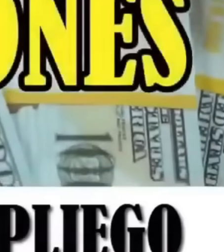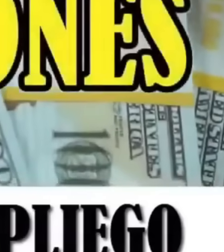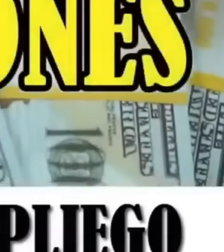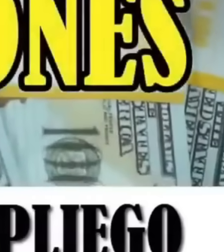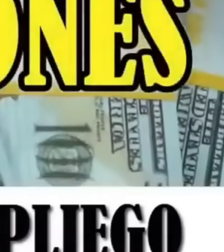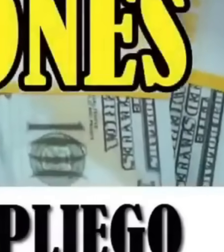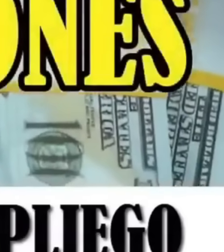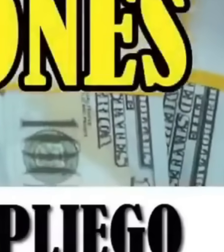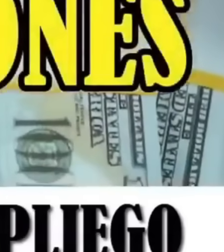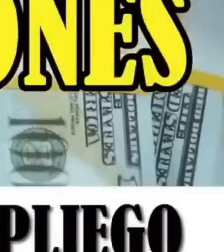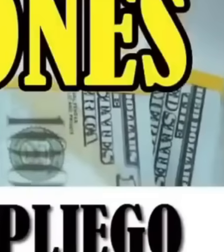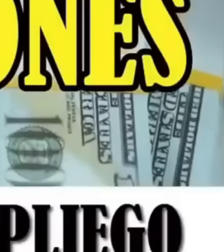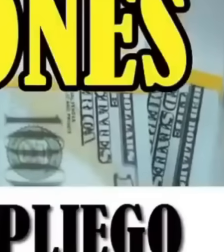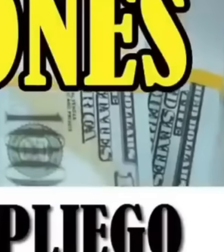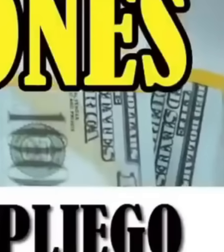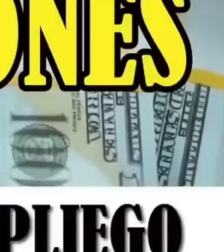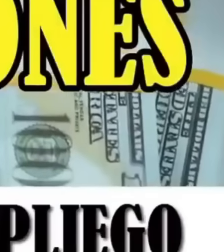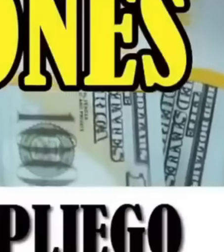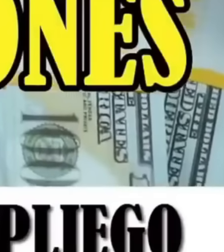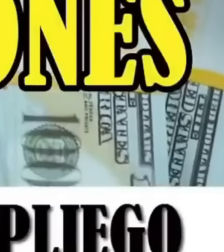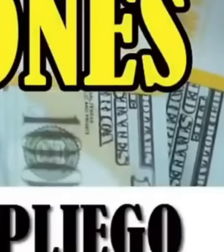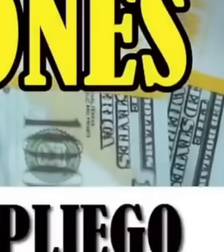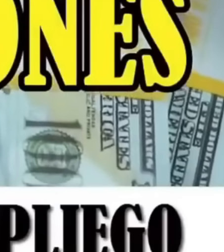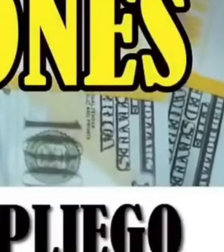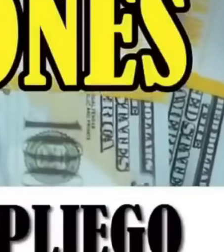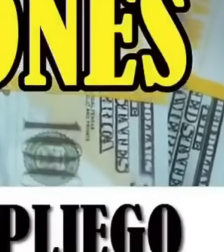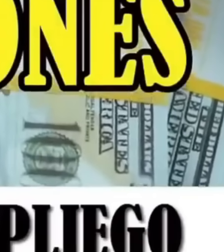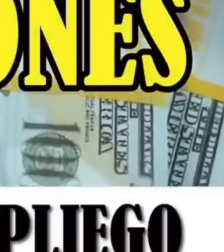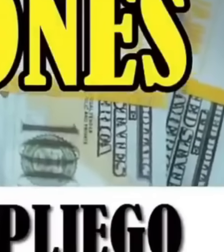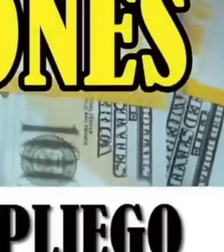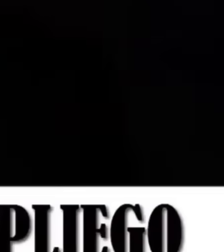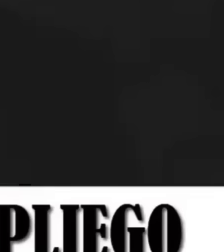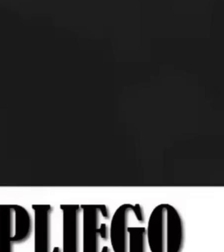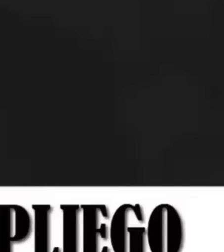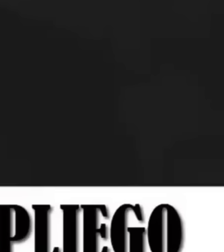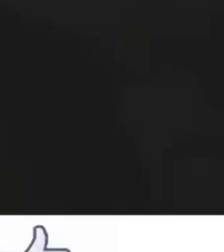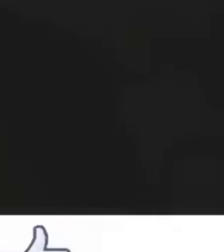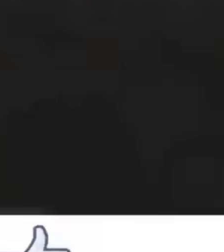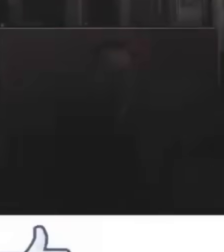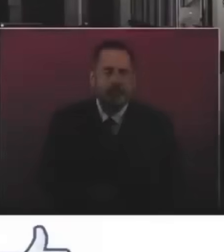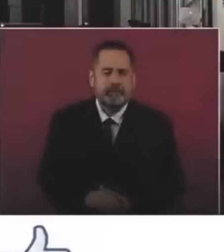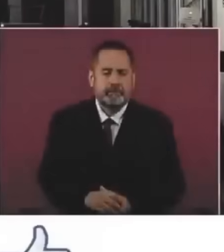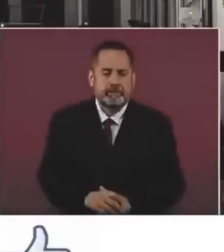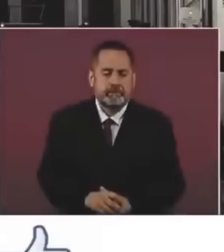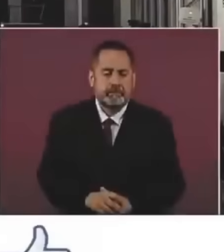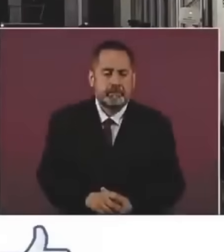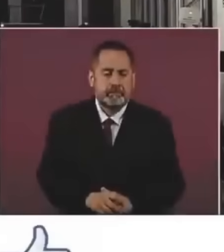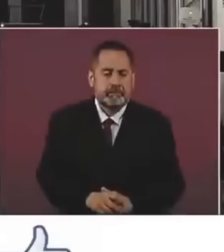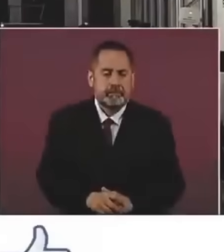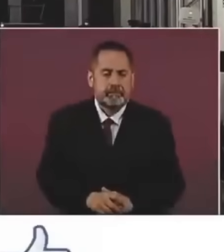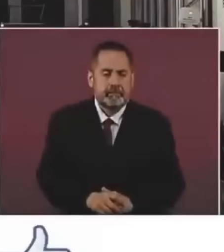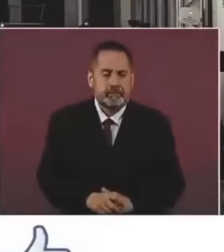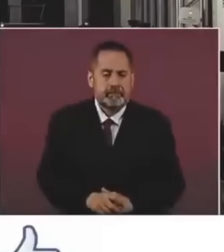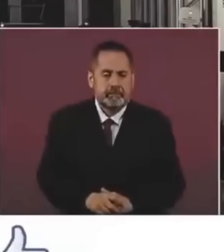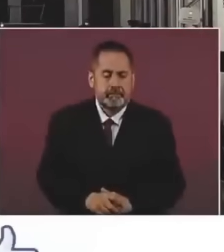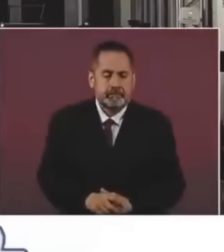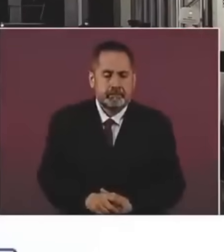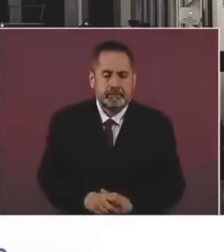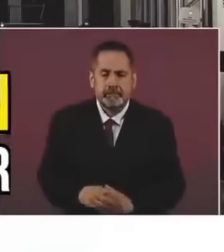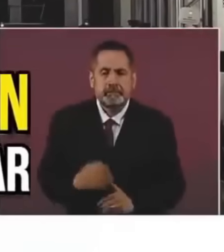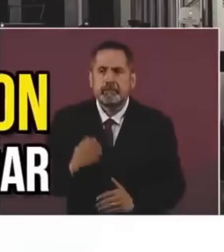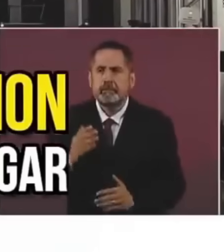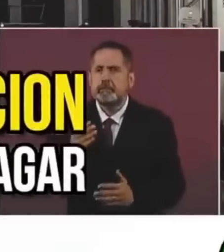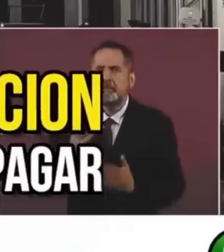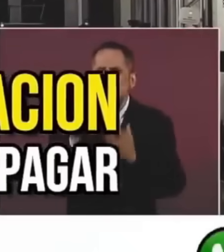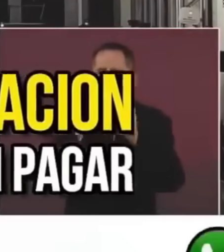mil millones de pesos tendrá que pagar a las arcas de México. No hay